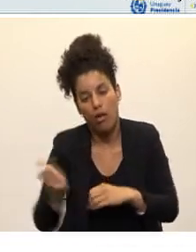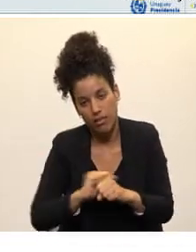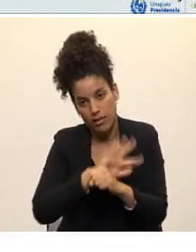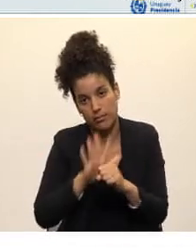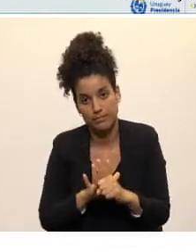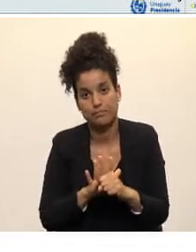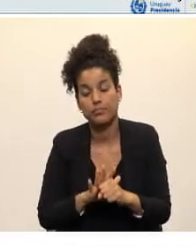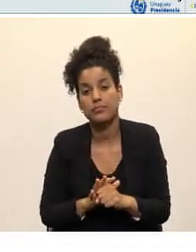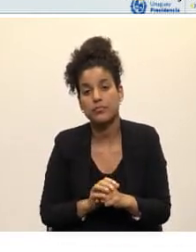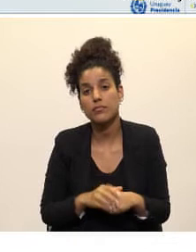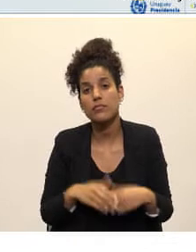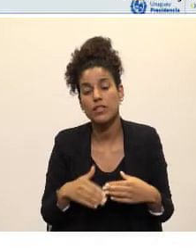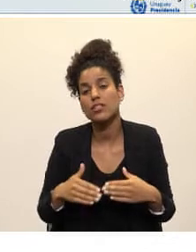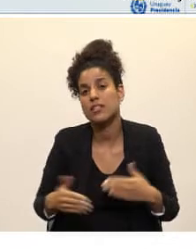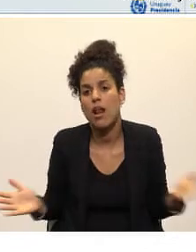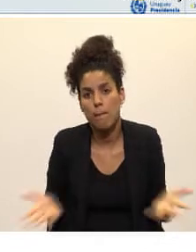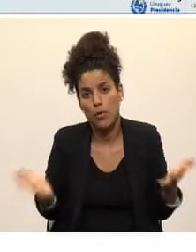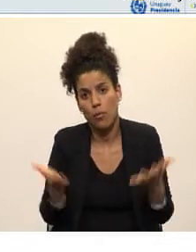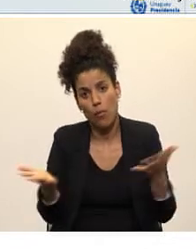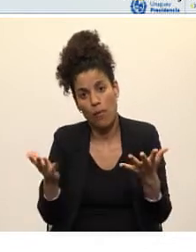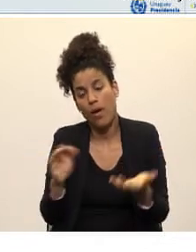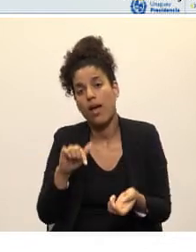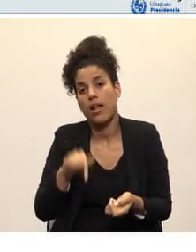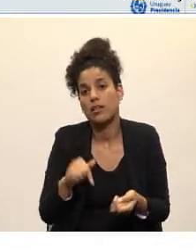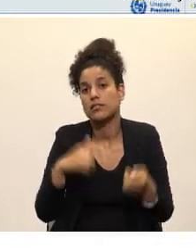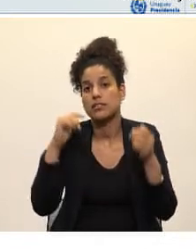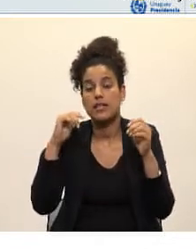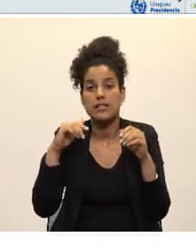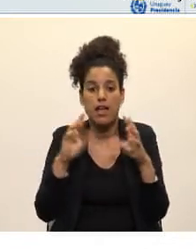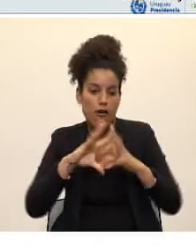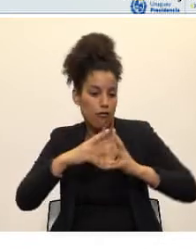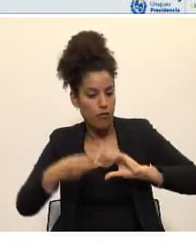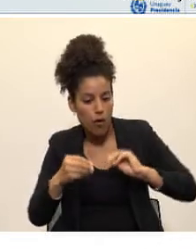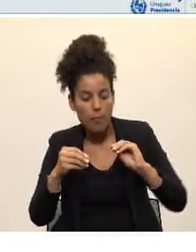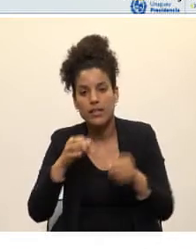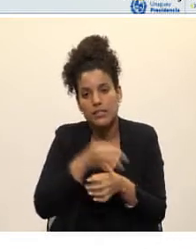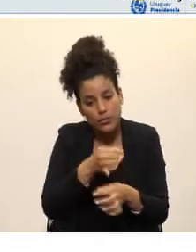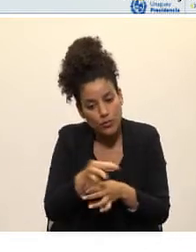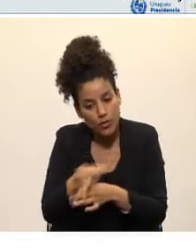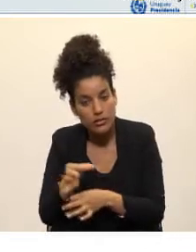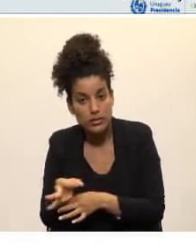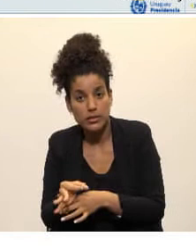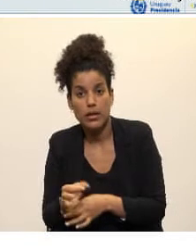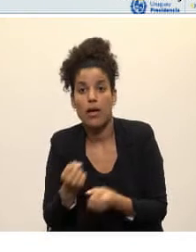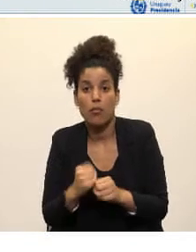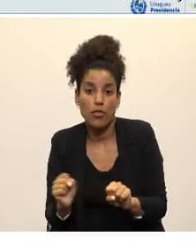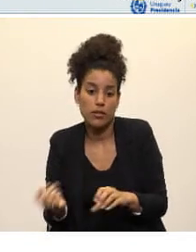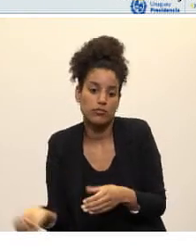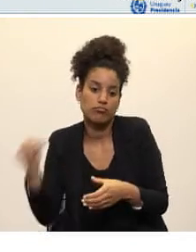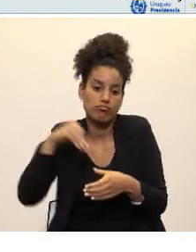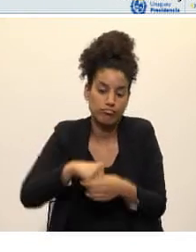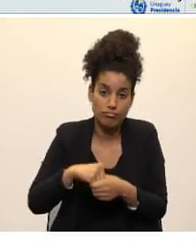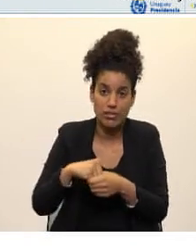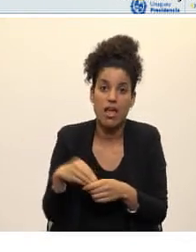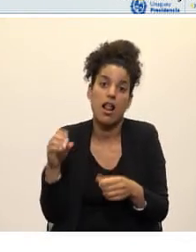alguna manera, el promover estas prácticas educativas nos va a permitir integrar las